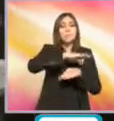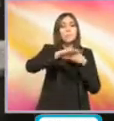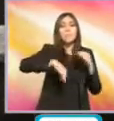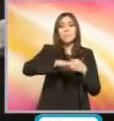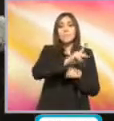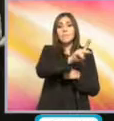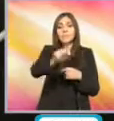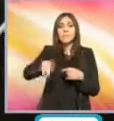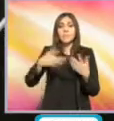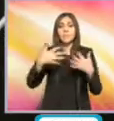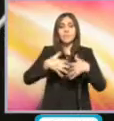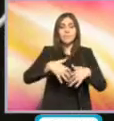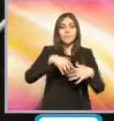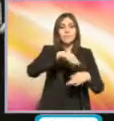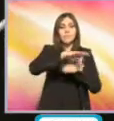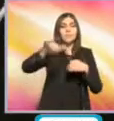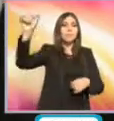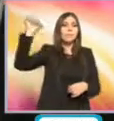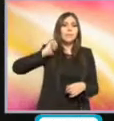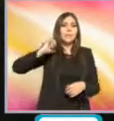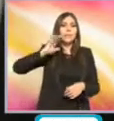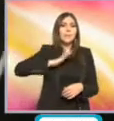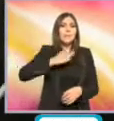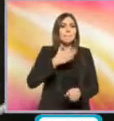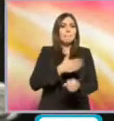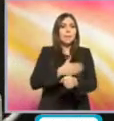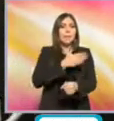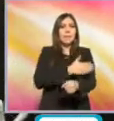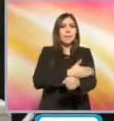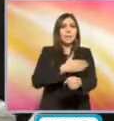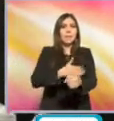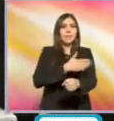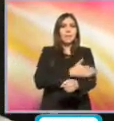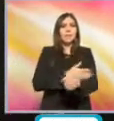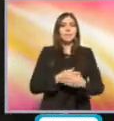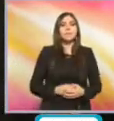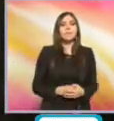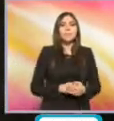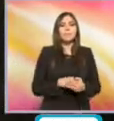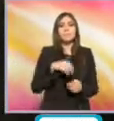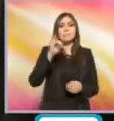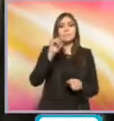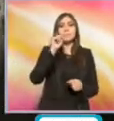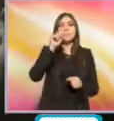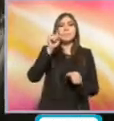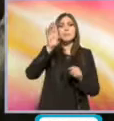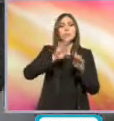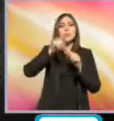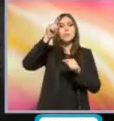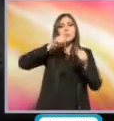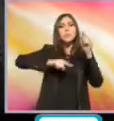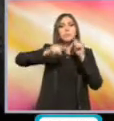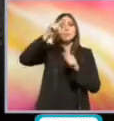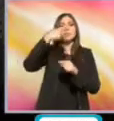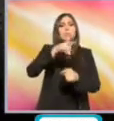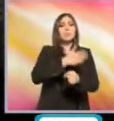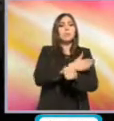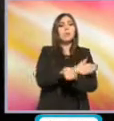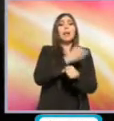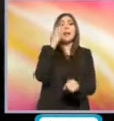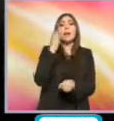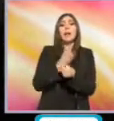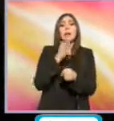antiguo. Más o menos, ¿es de madera? Sí, las poleas son de madera, que ahorita en la actualidad pues